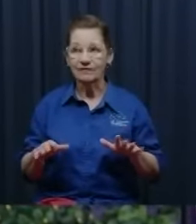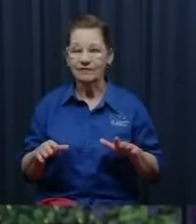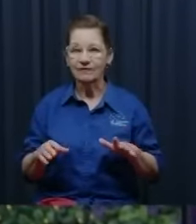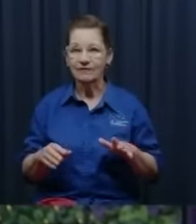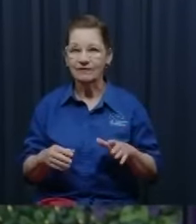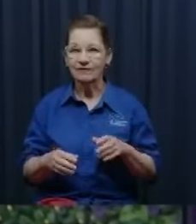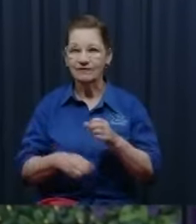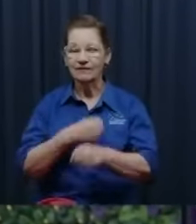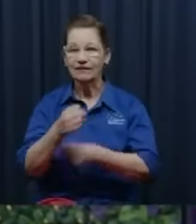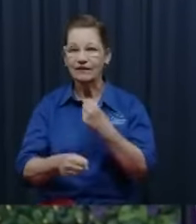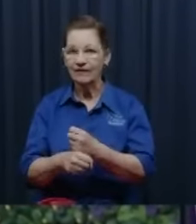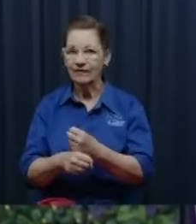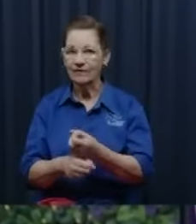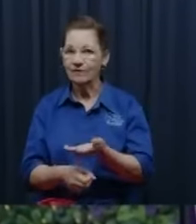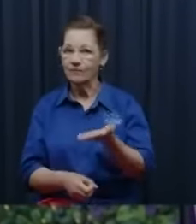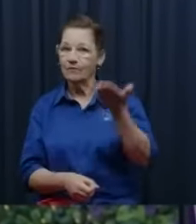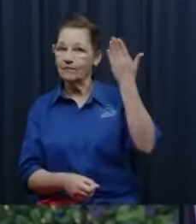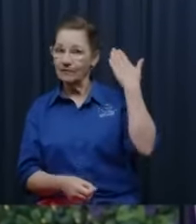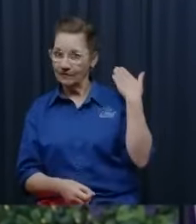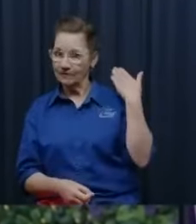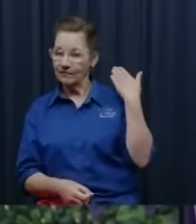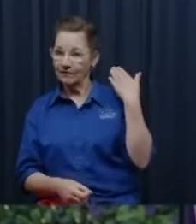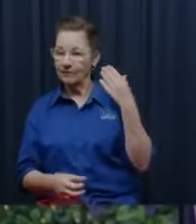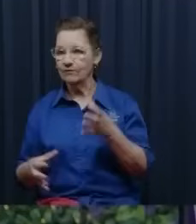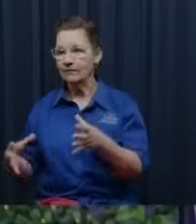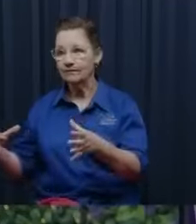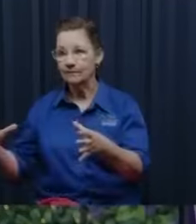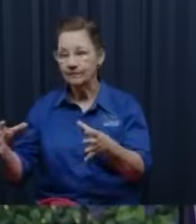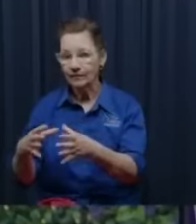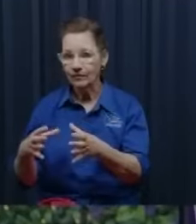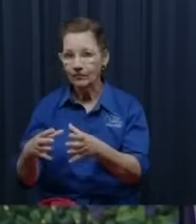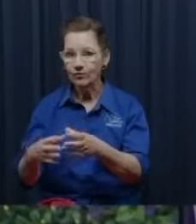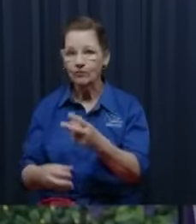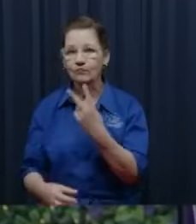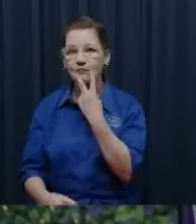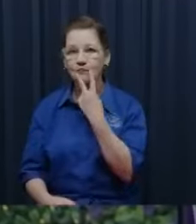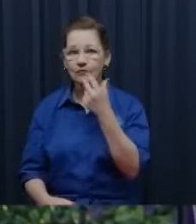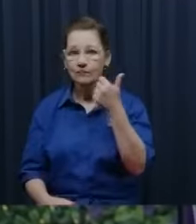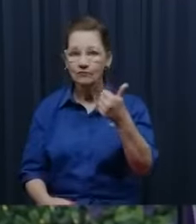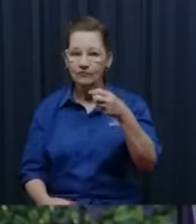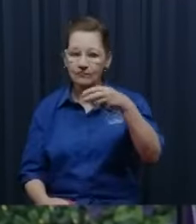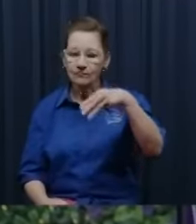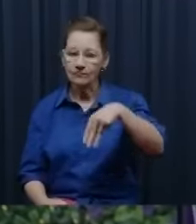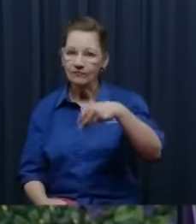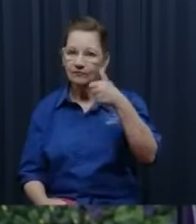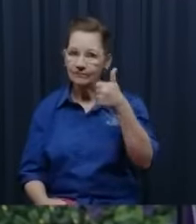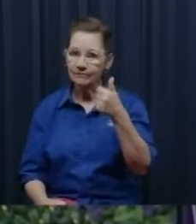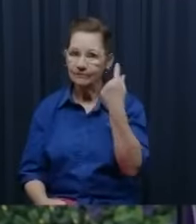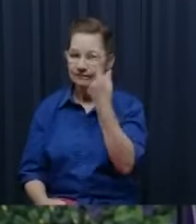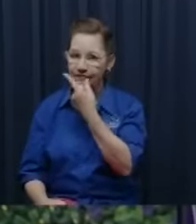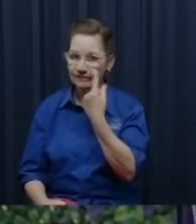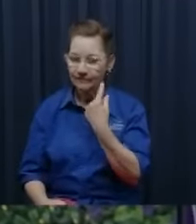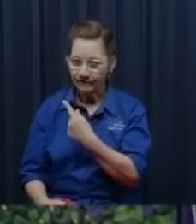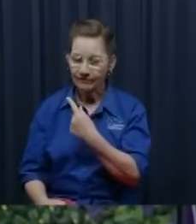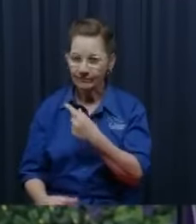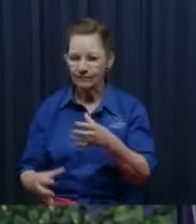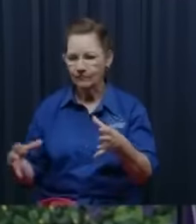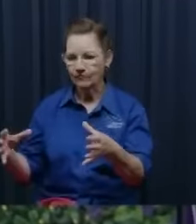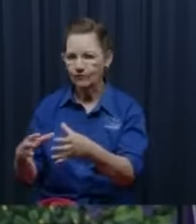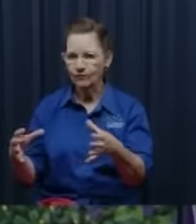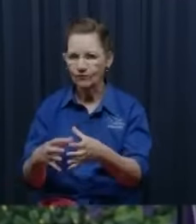año pasado el grupo jamás que era un grupo es un grupo terrorista